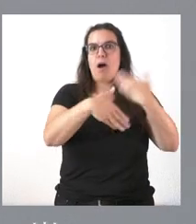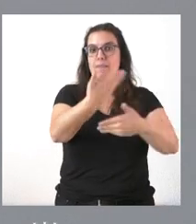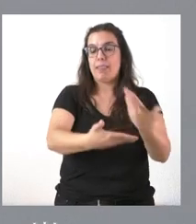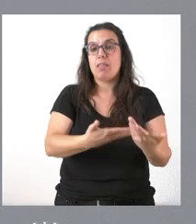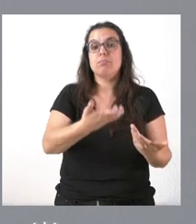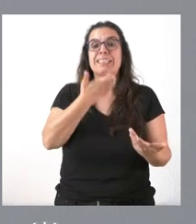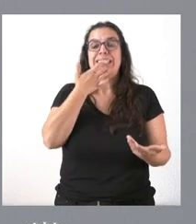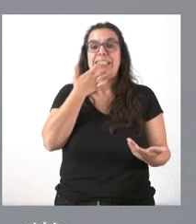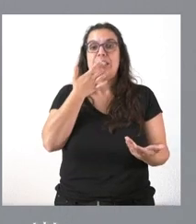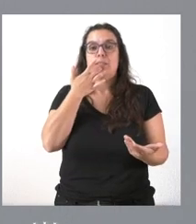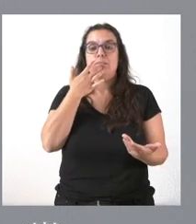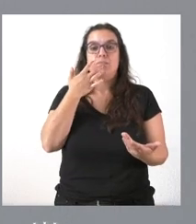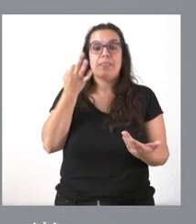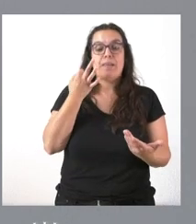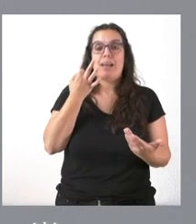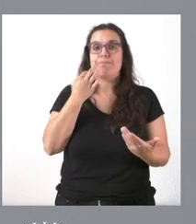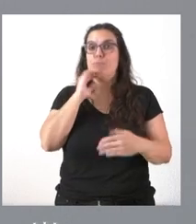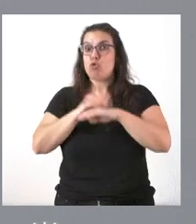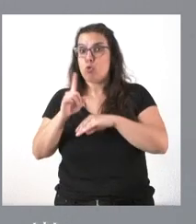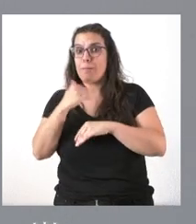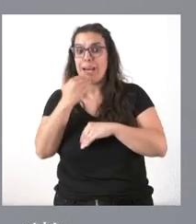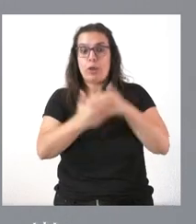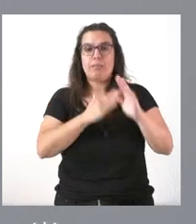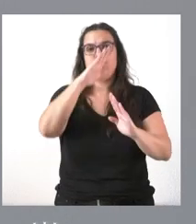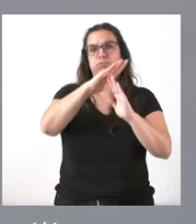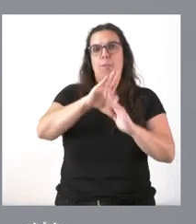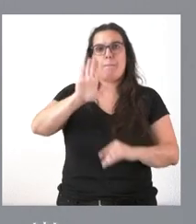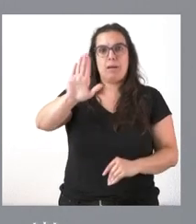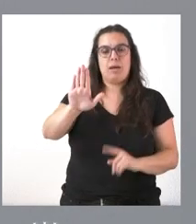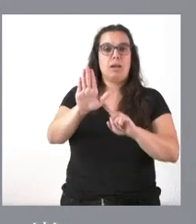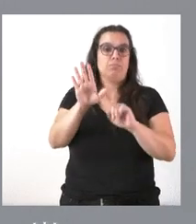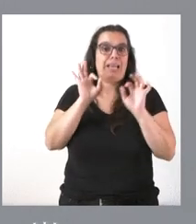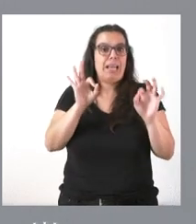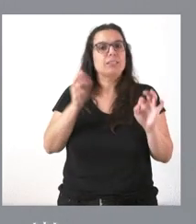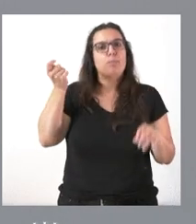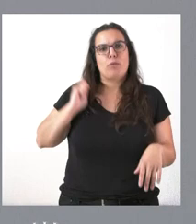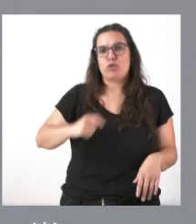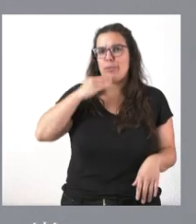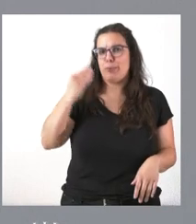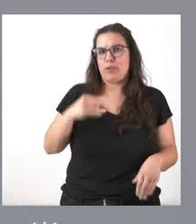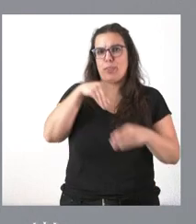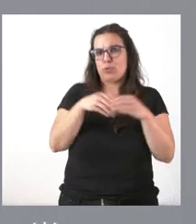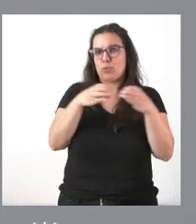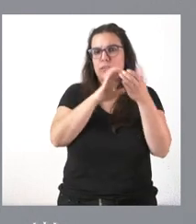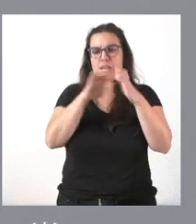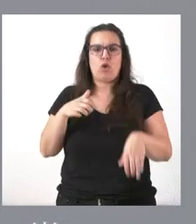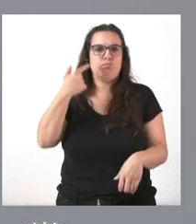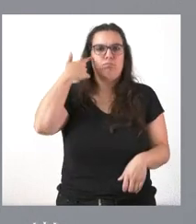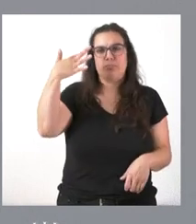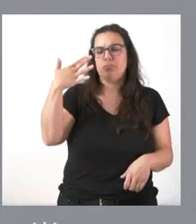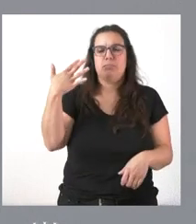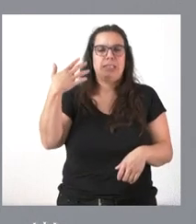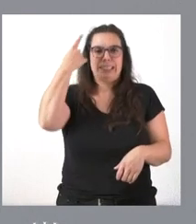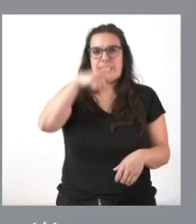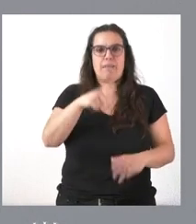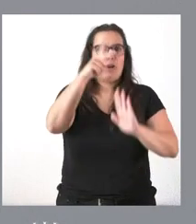señalar algún aspecto el procedimiento que nos está cumpliendo lo haremos para eso tenemos profesionales estupendos en la junta de Castilla y león muy conocedores de la norma el procedimiento